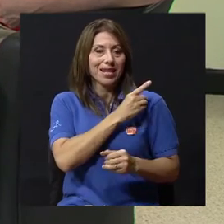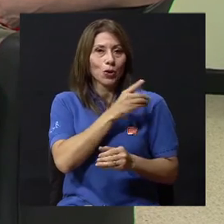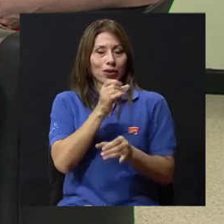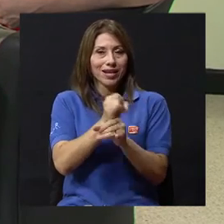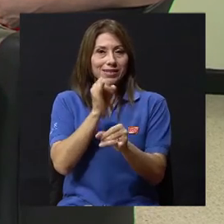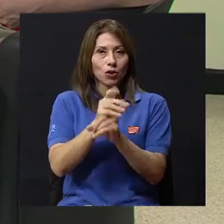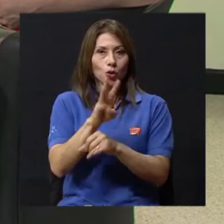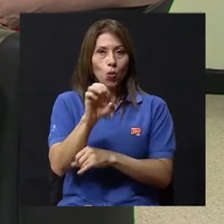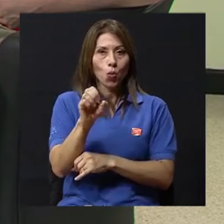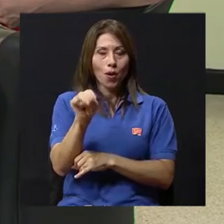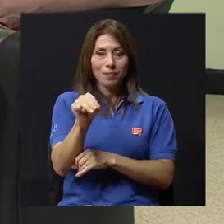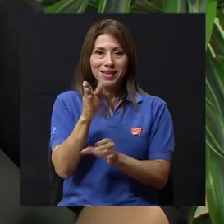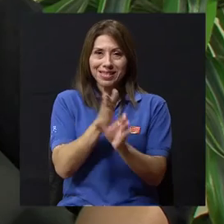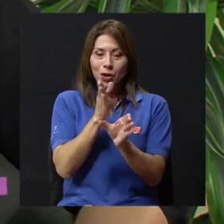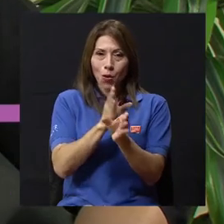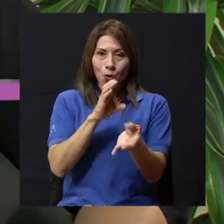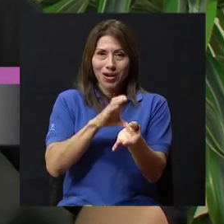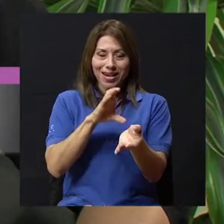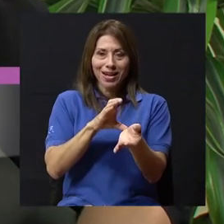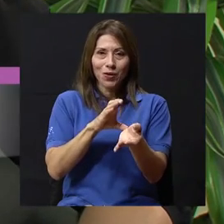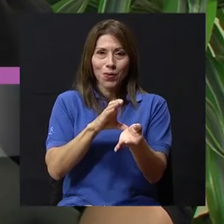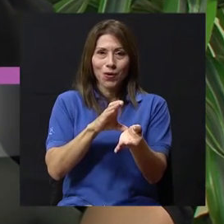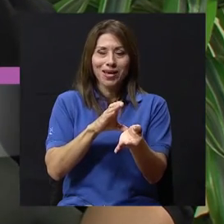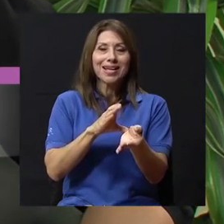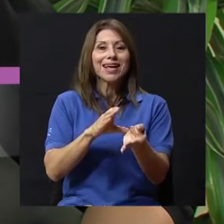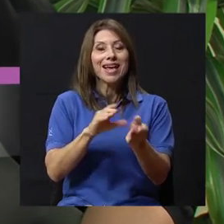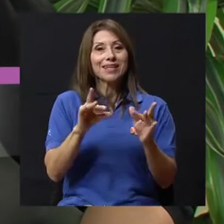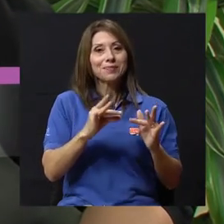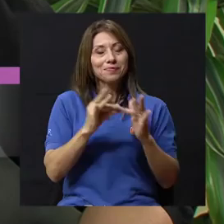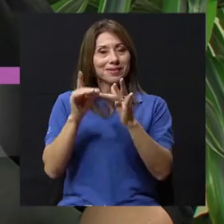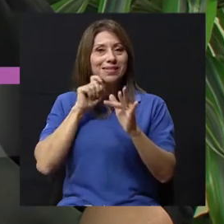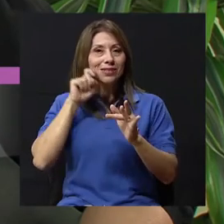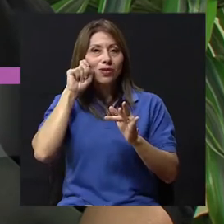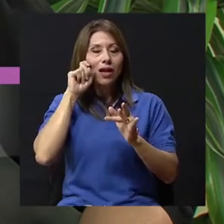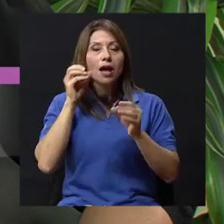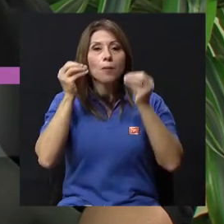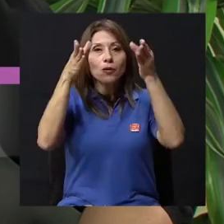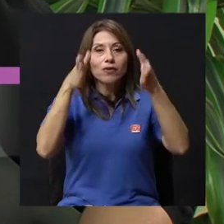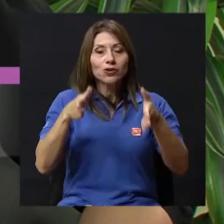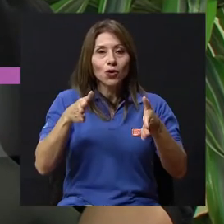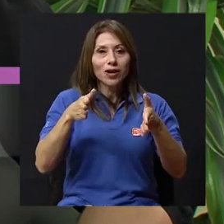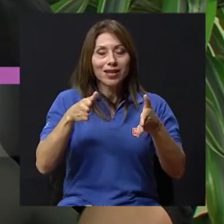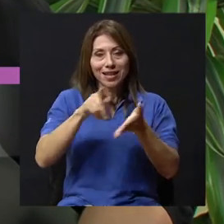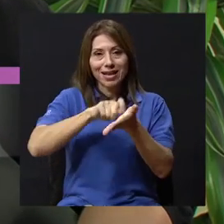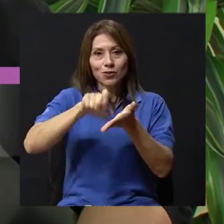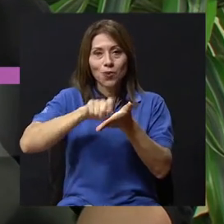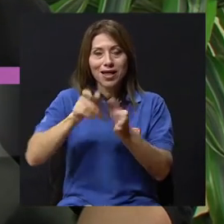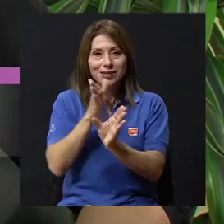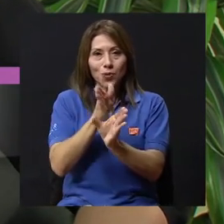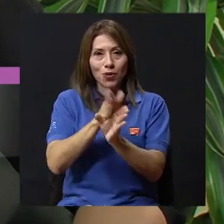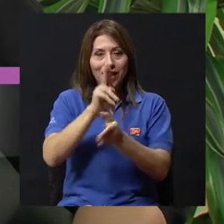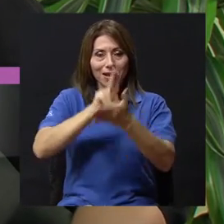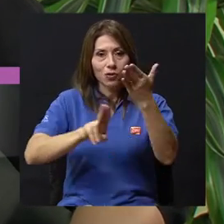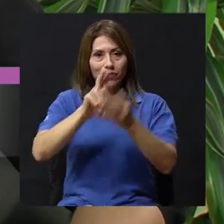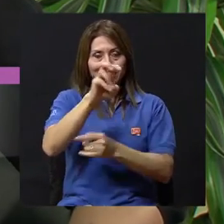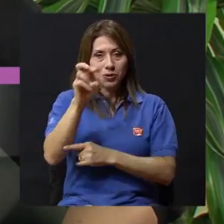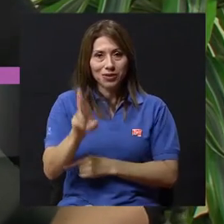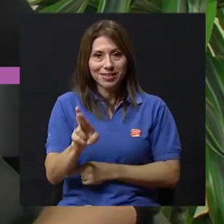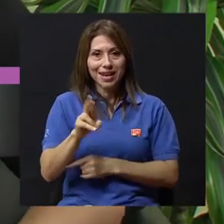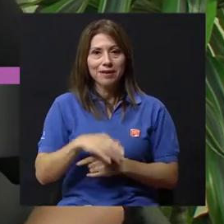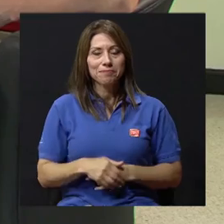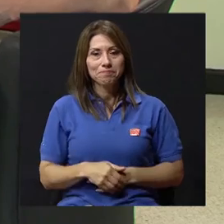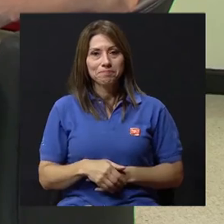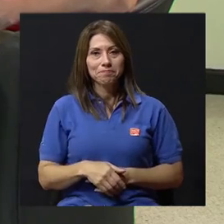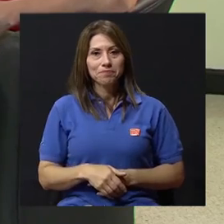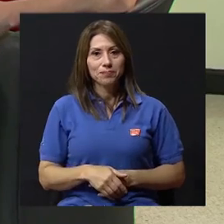WEM, psicólogo clínico, sexólogo y profesor de la Escuela de Psicología de la Universidad de Costa Rica. Don